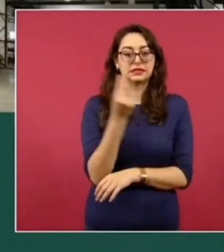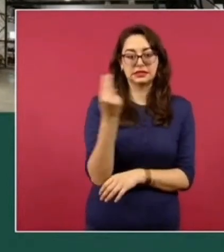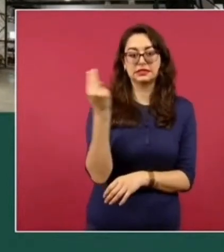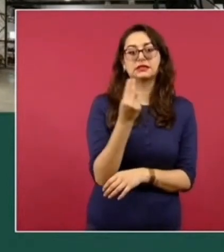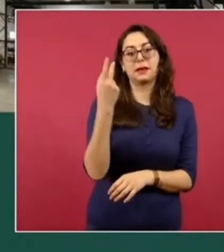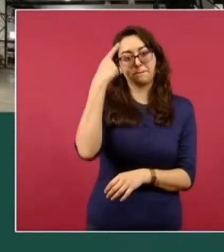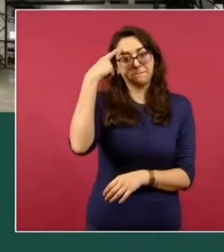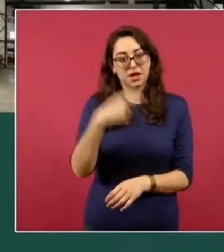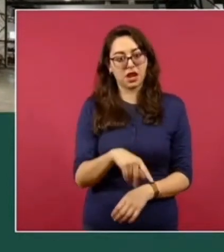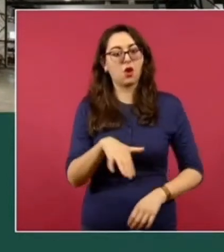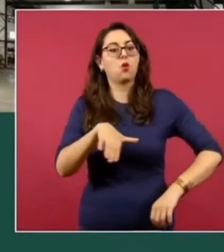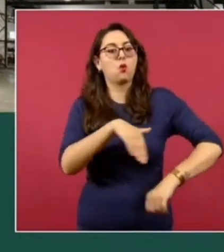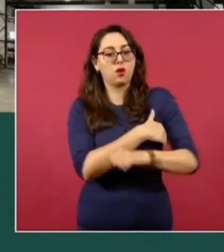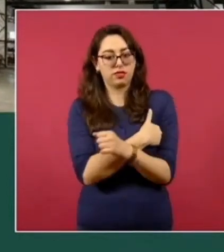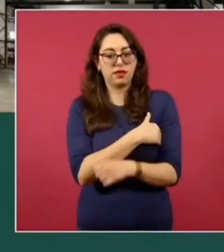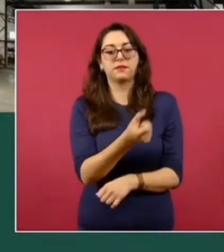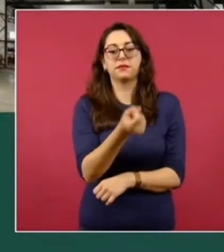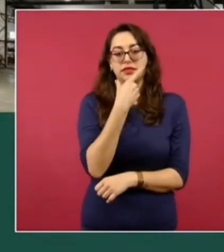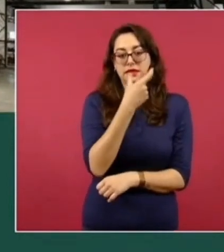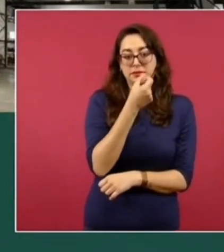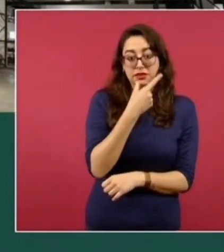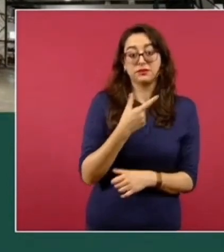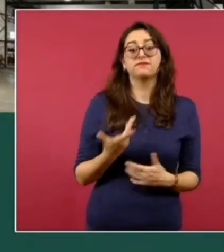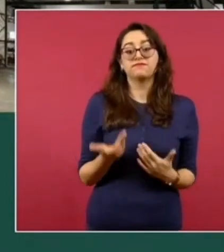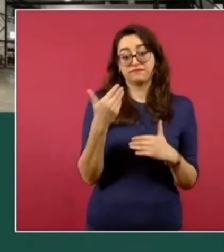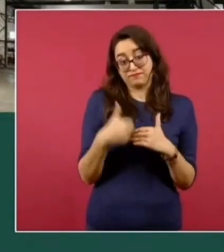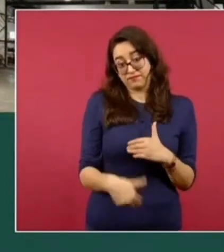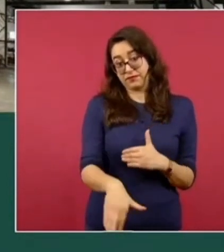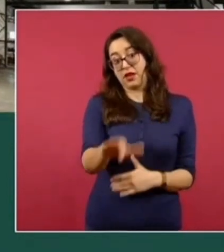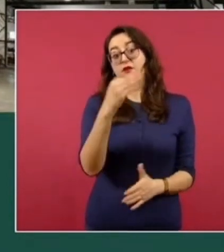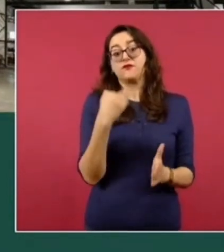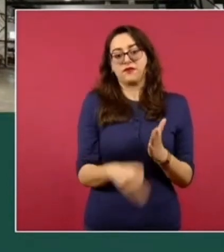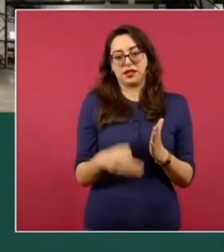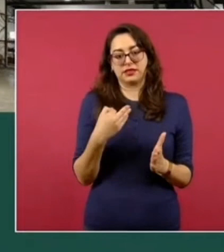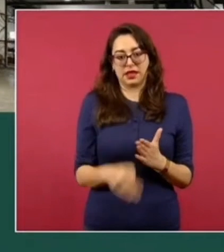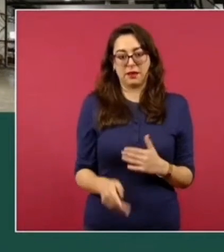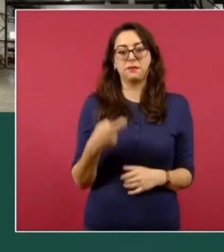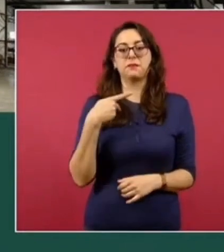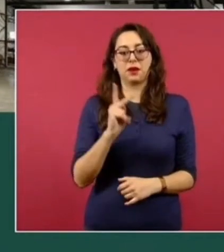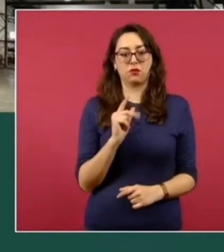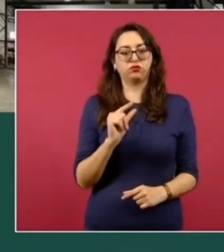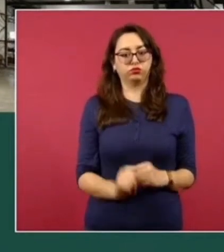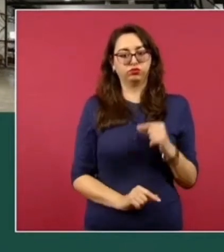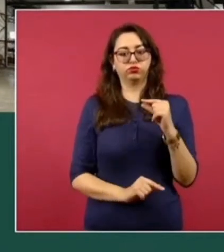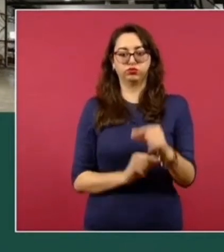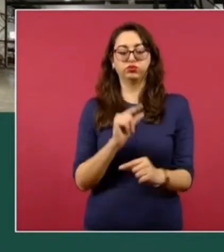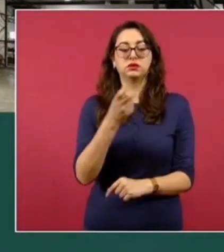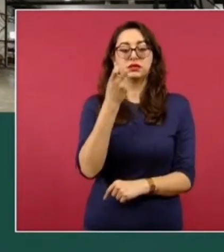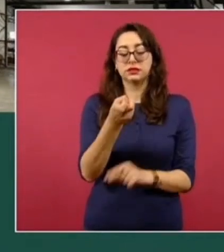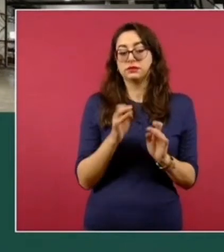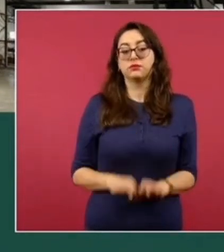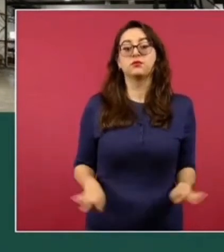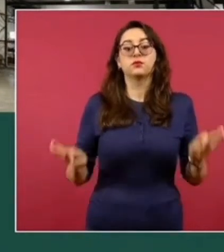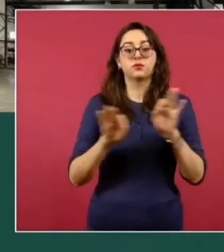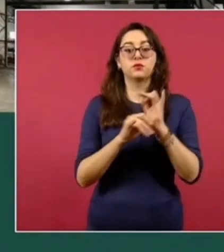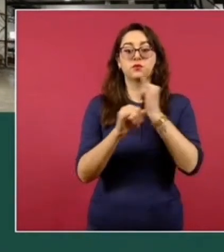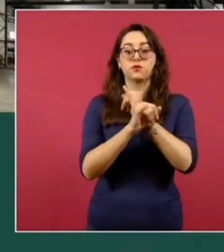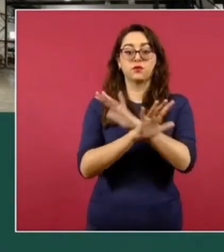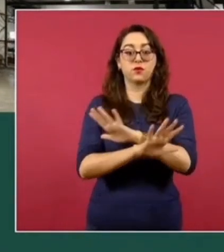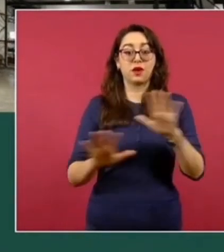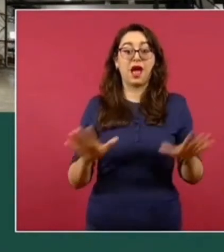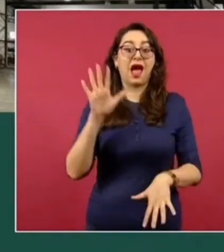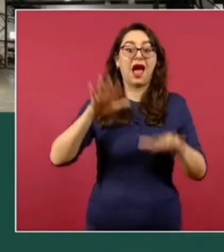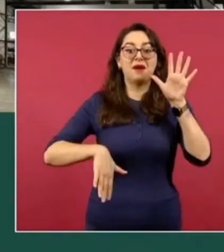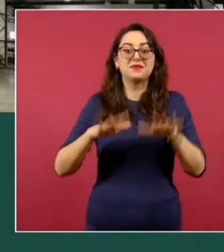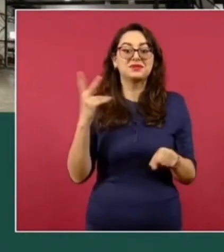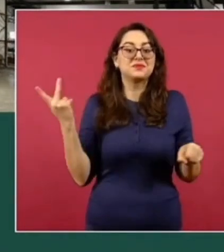poder cumplir con este propósito. Hay muchas cosas todavía por hacer, pero era importante informar que este trabajo que nunca se ve, lo que